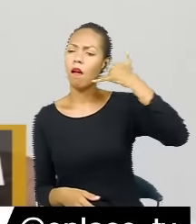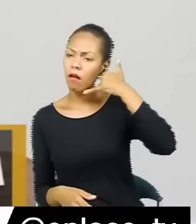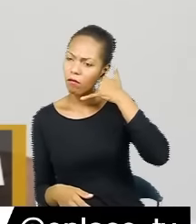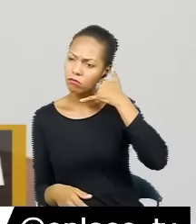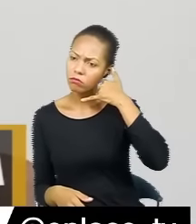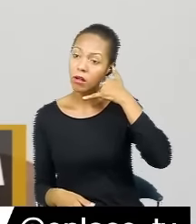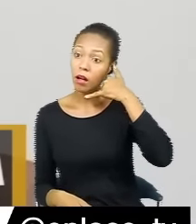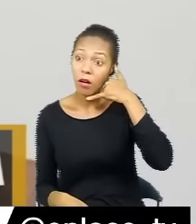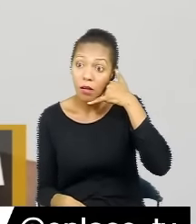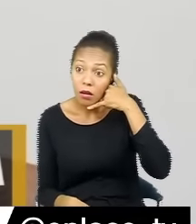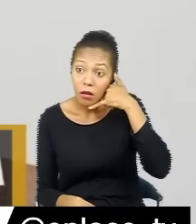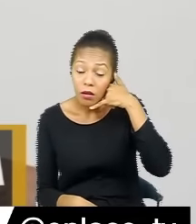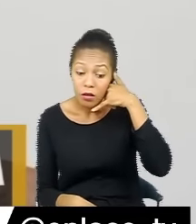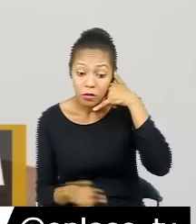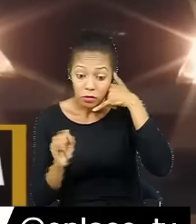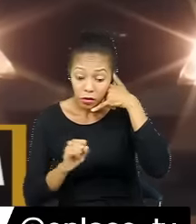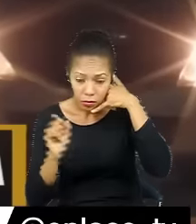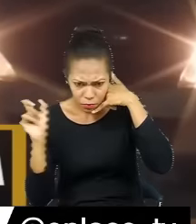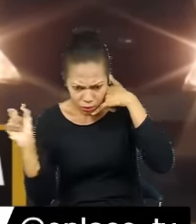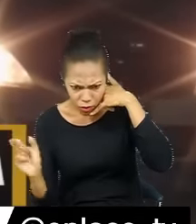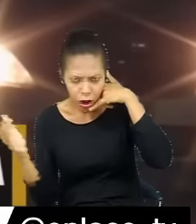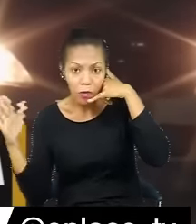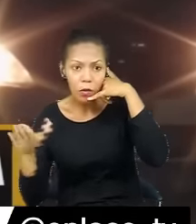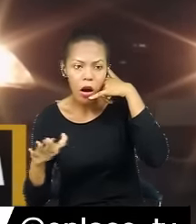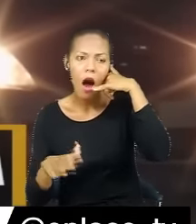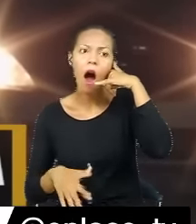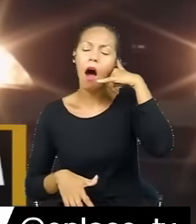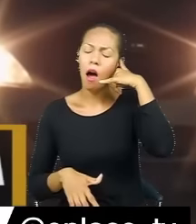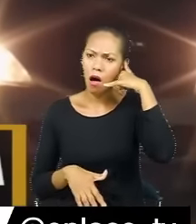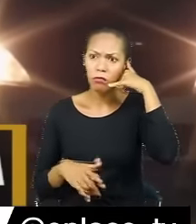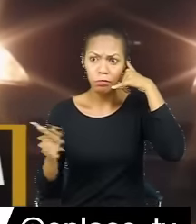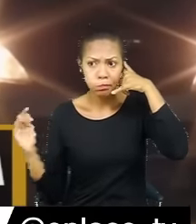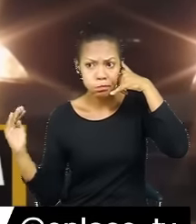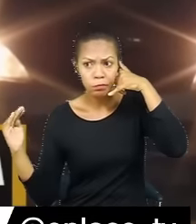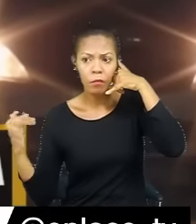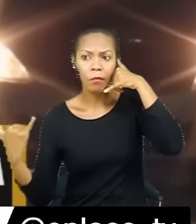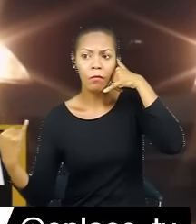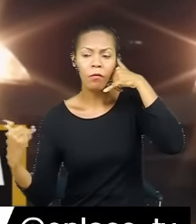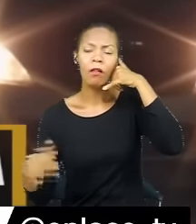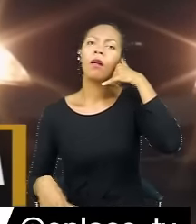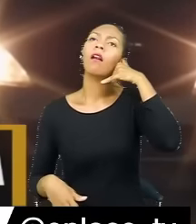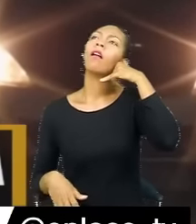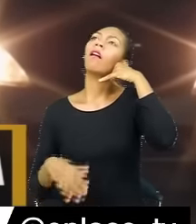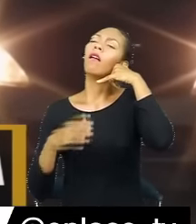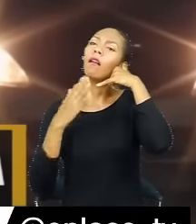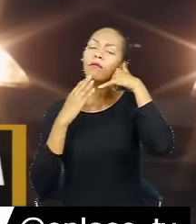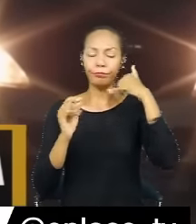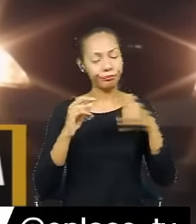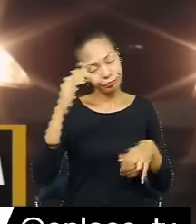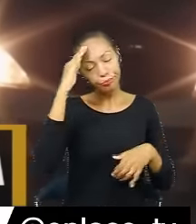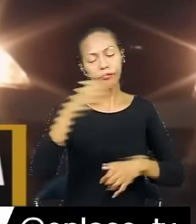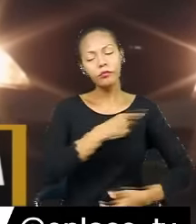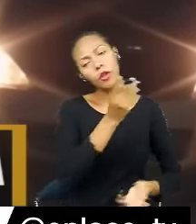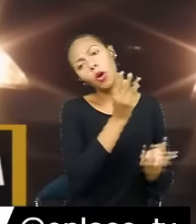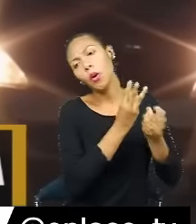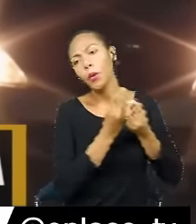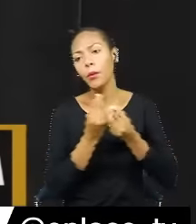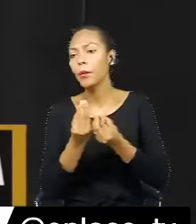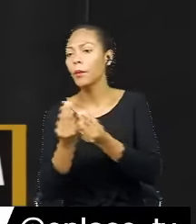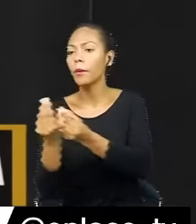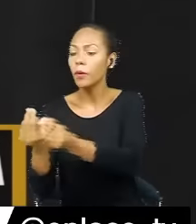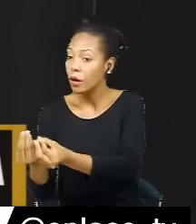manifiestan el deceso de una persona al interior de una vivienda. Inmediatamente la Policía Nacional acude al lugar de los